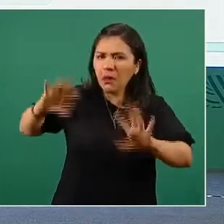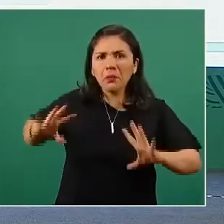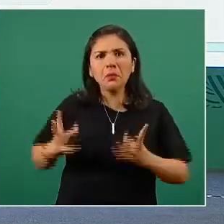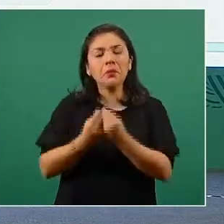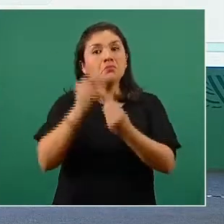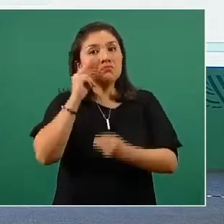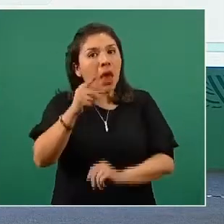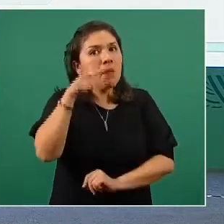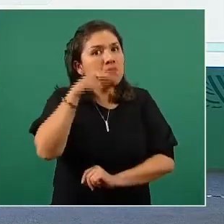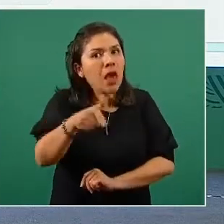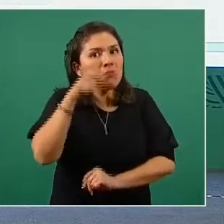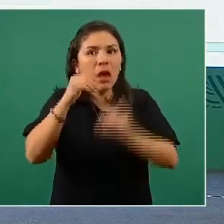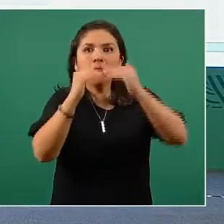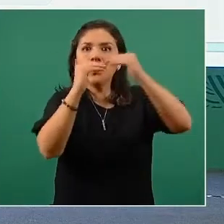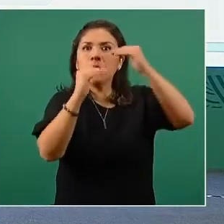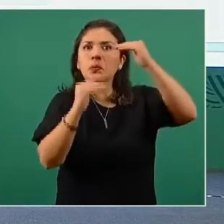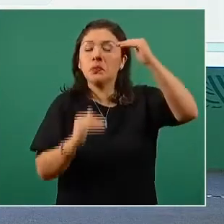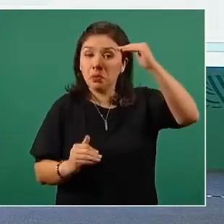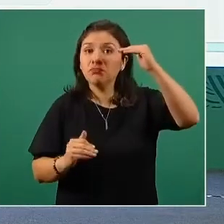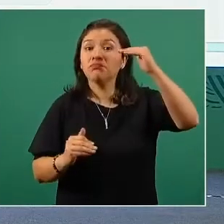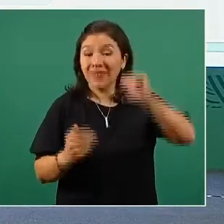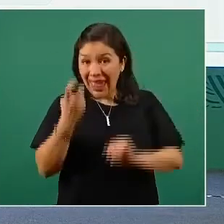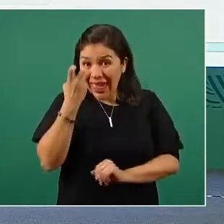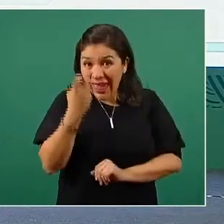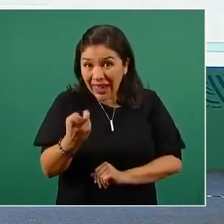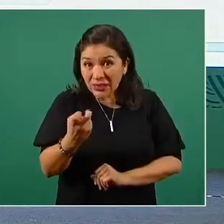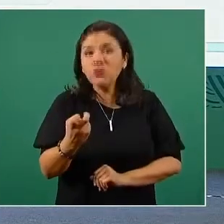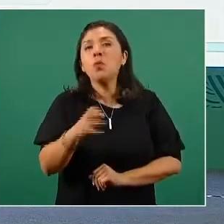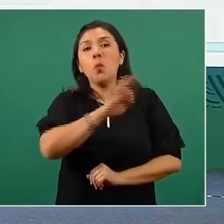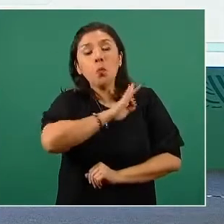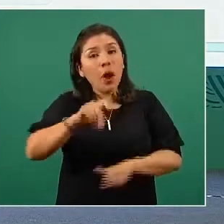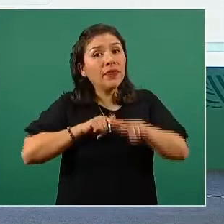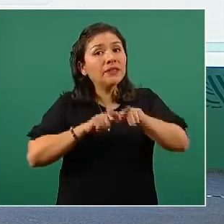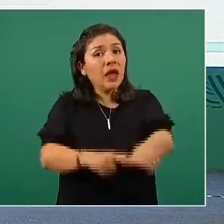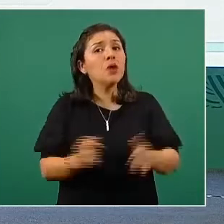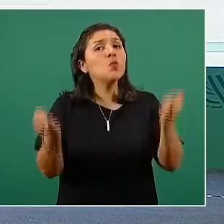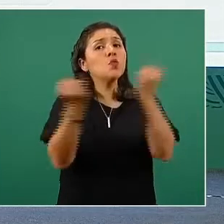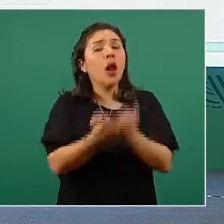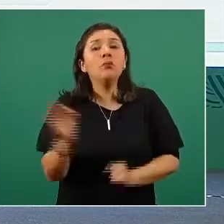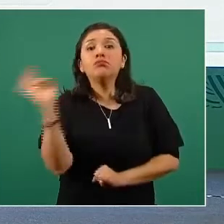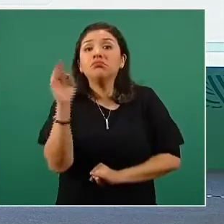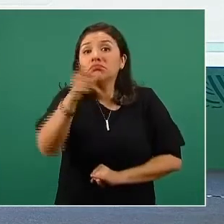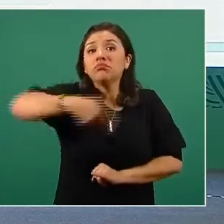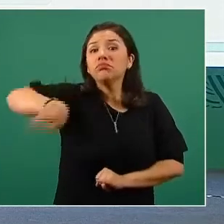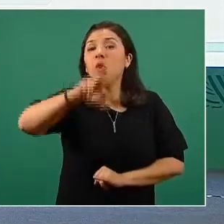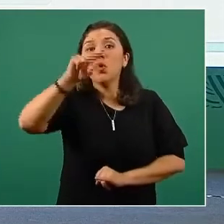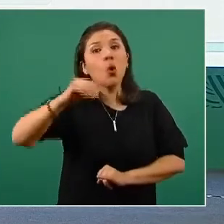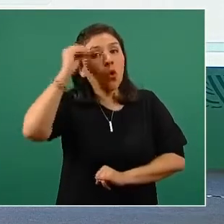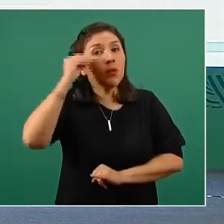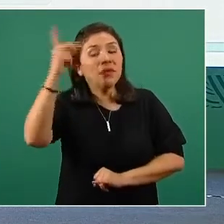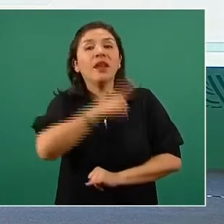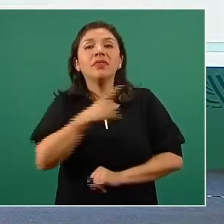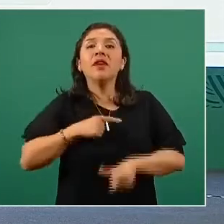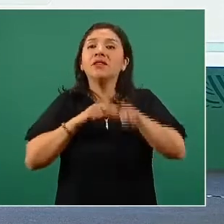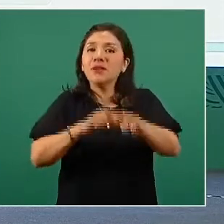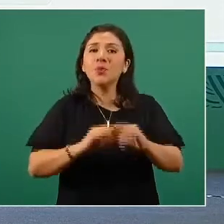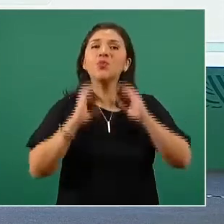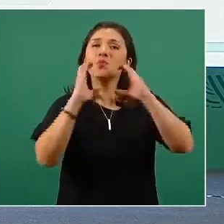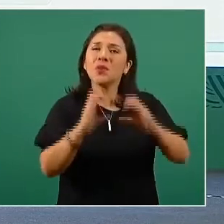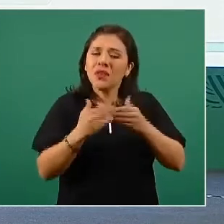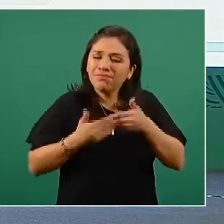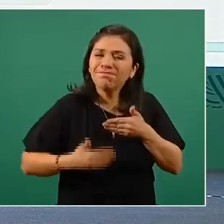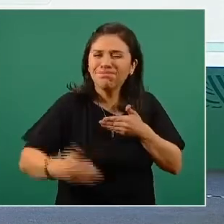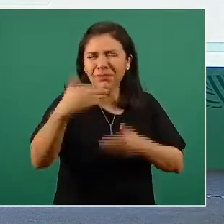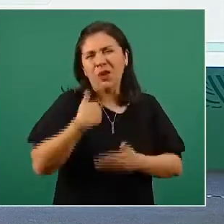una tendencia a la baja, y esto se puede mantener siempre y cuando no olvidemos que nuestras medidas preventivas, que ya